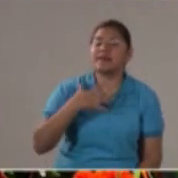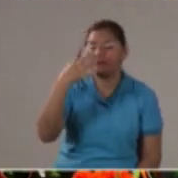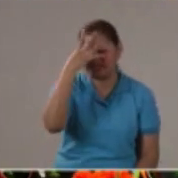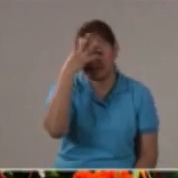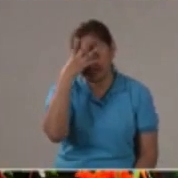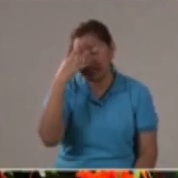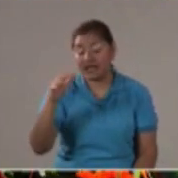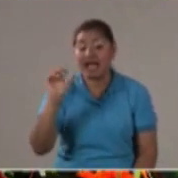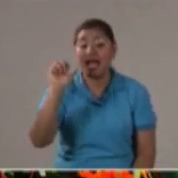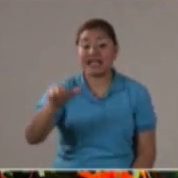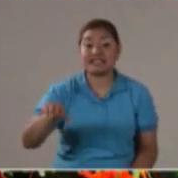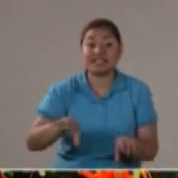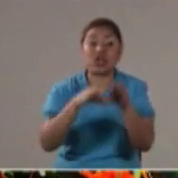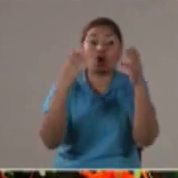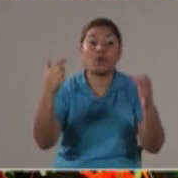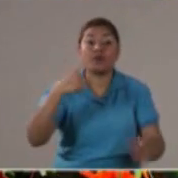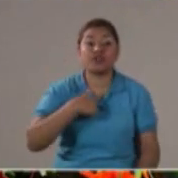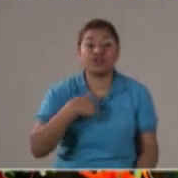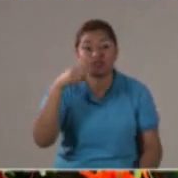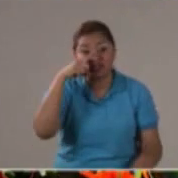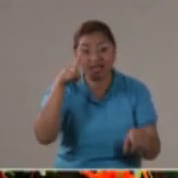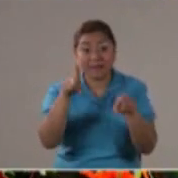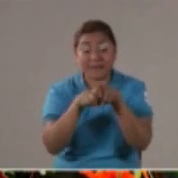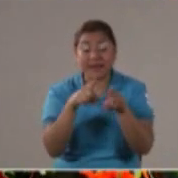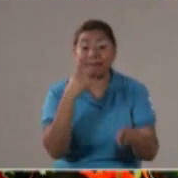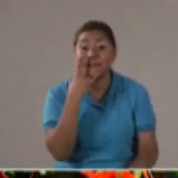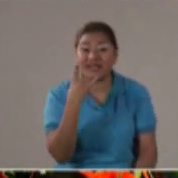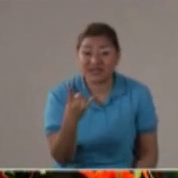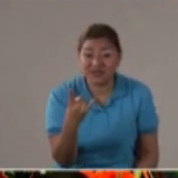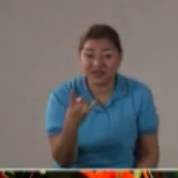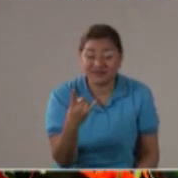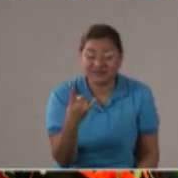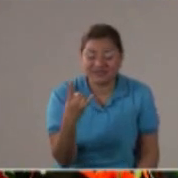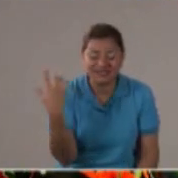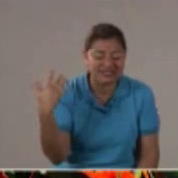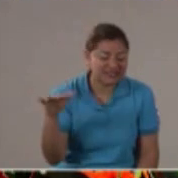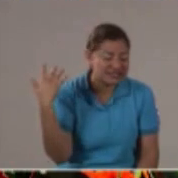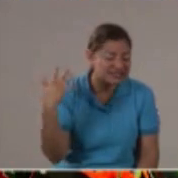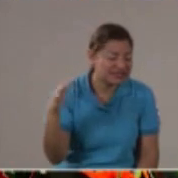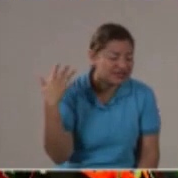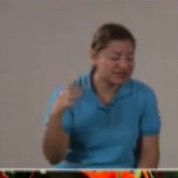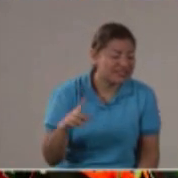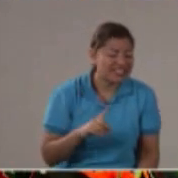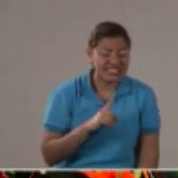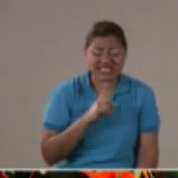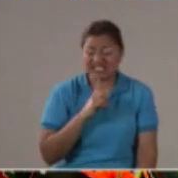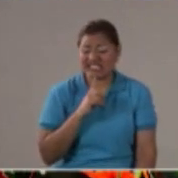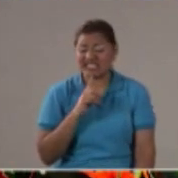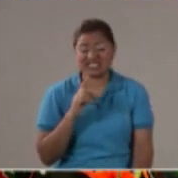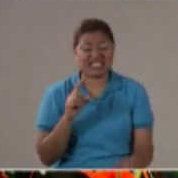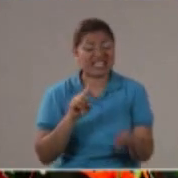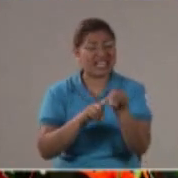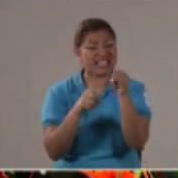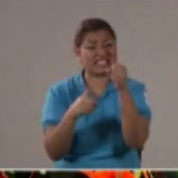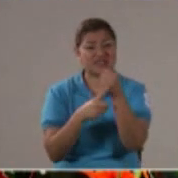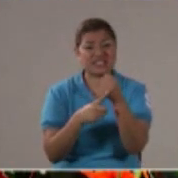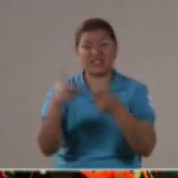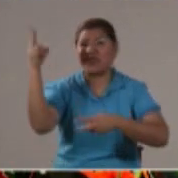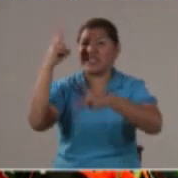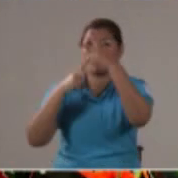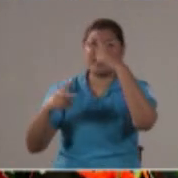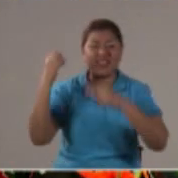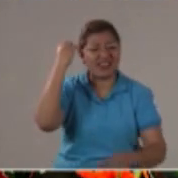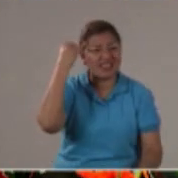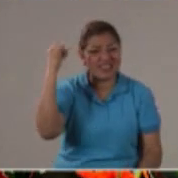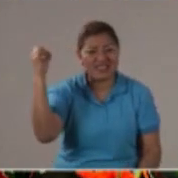así como yo también perdono. Híjole, aquí está seria la cosa, Señor, pero vamos a ver. Y le empieza a venir un montón de